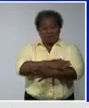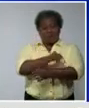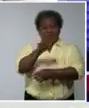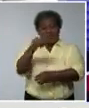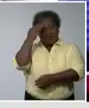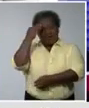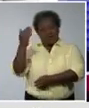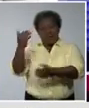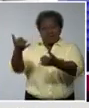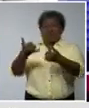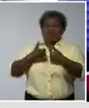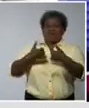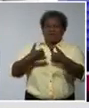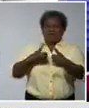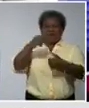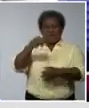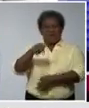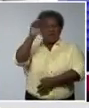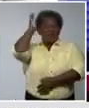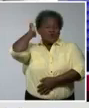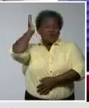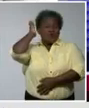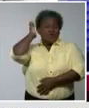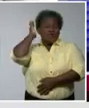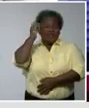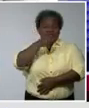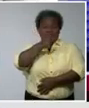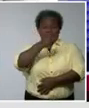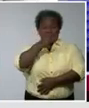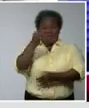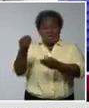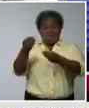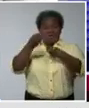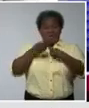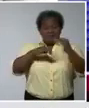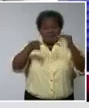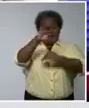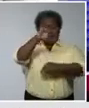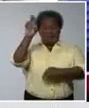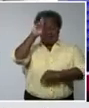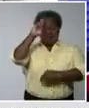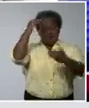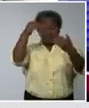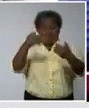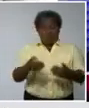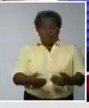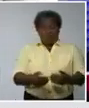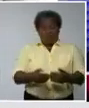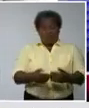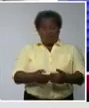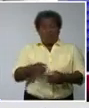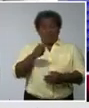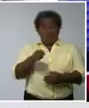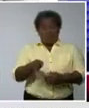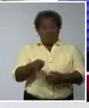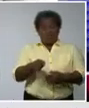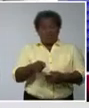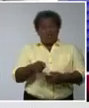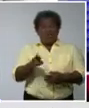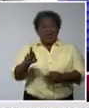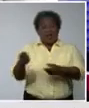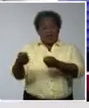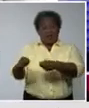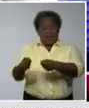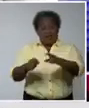hoy en esta conferencia de prensa que ofrece el Ministerio de Salud Pública de nuestro país y que transmite el sistema de la radio y